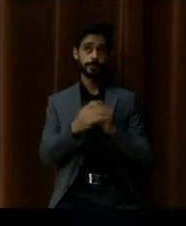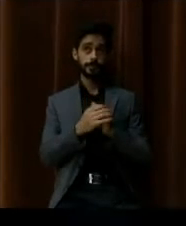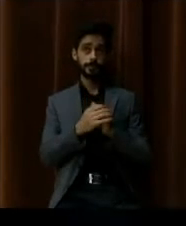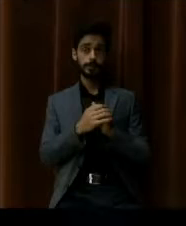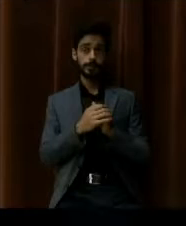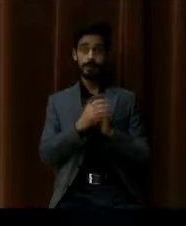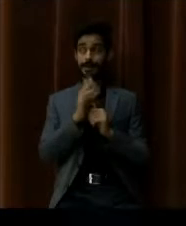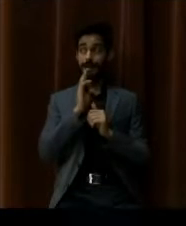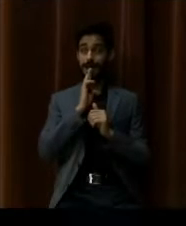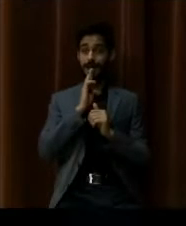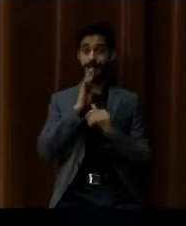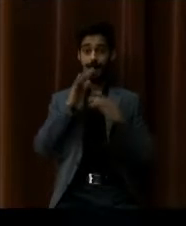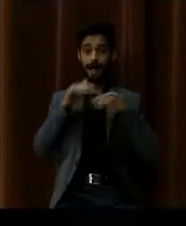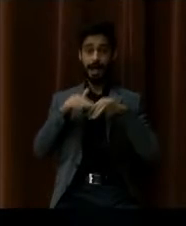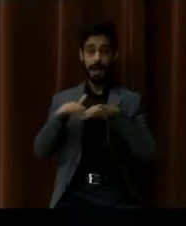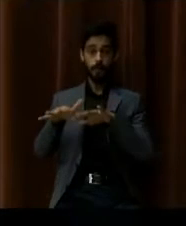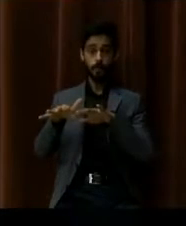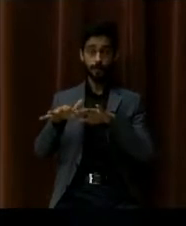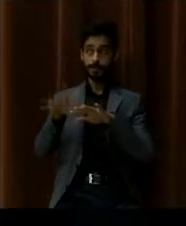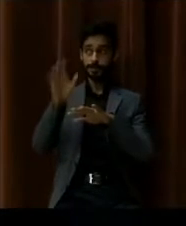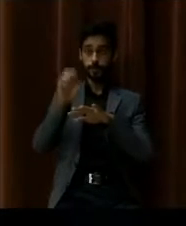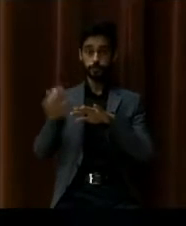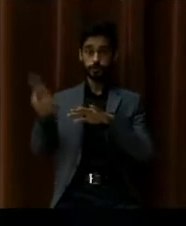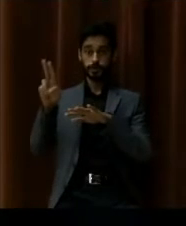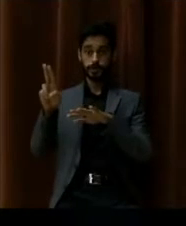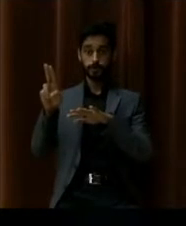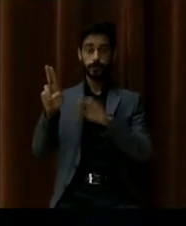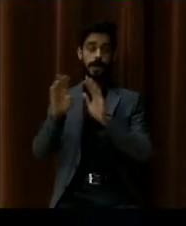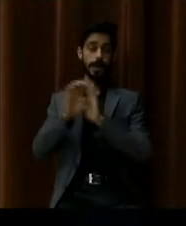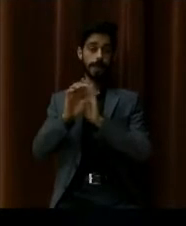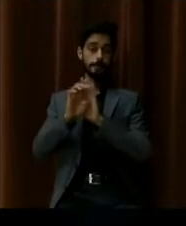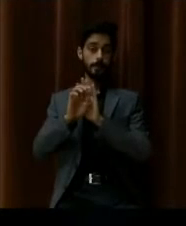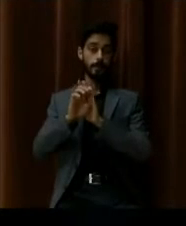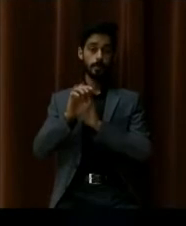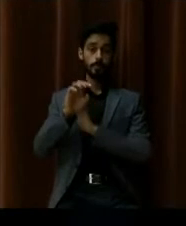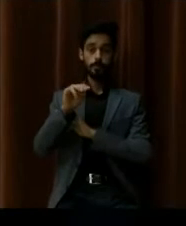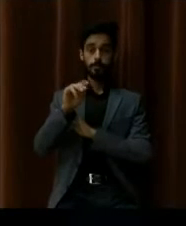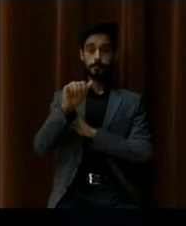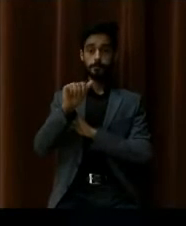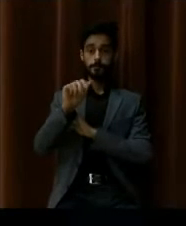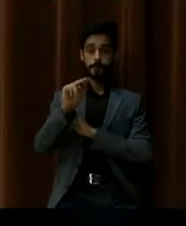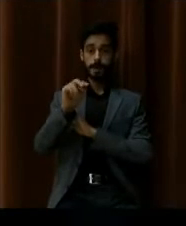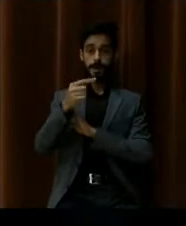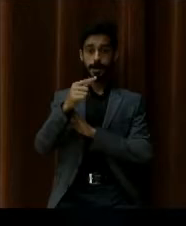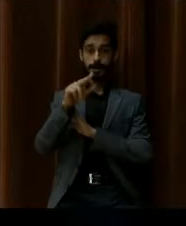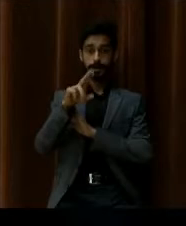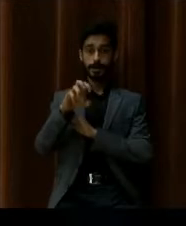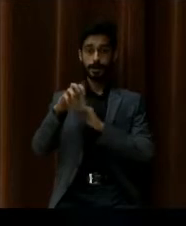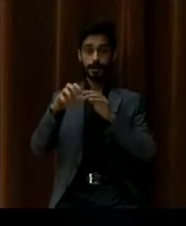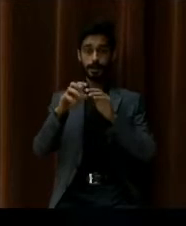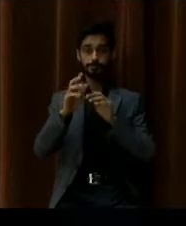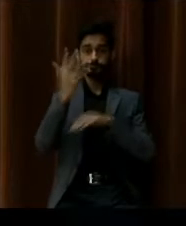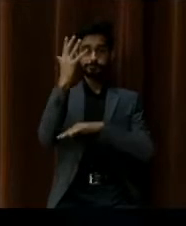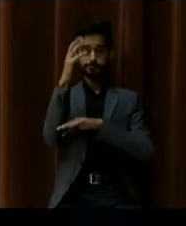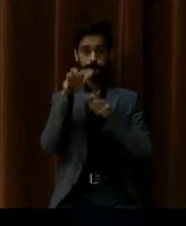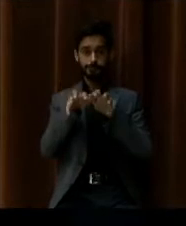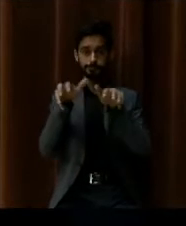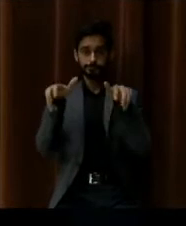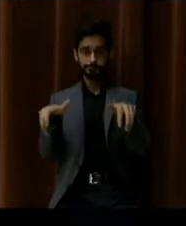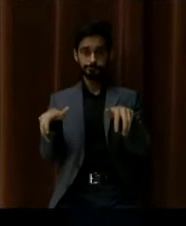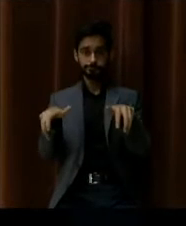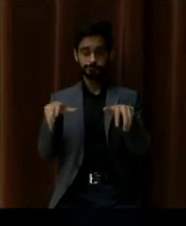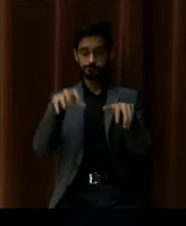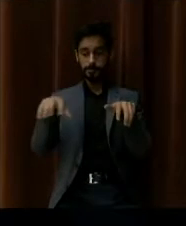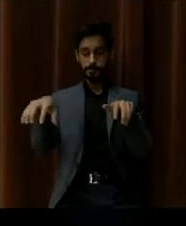eeuu como por ejemplo mangles pues hay que evaluarlo hacer la determinación de jurisdicción y si el proyecto